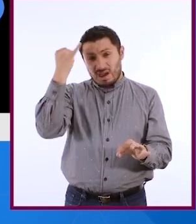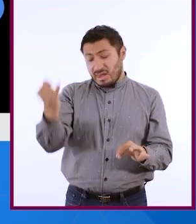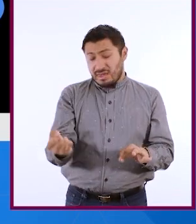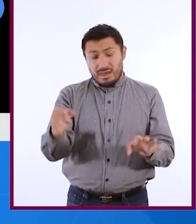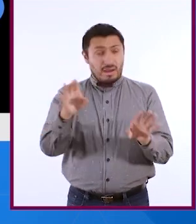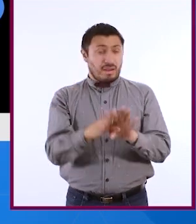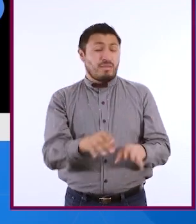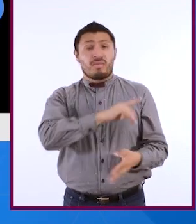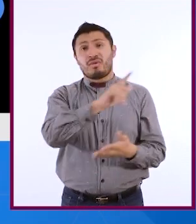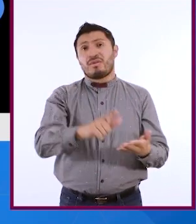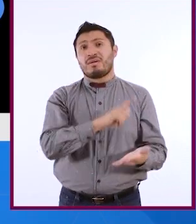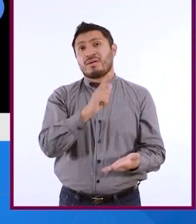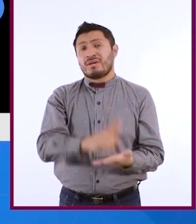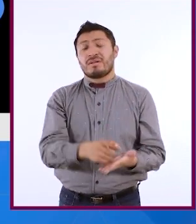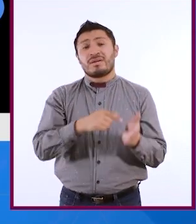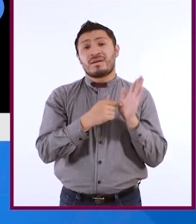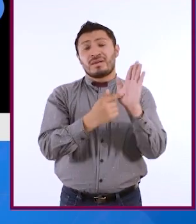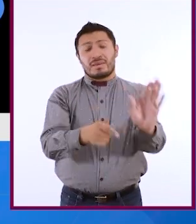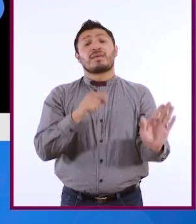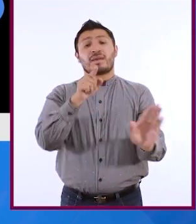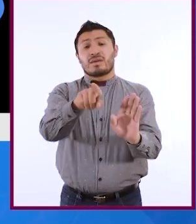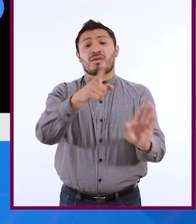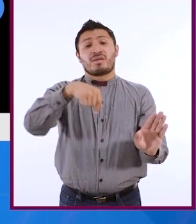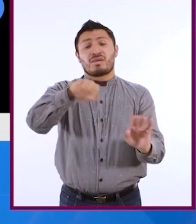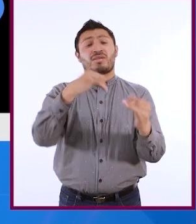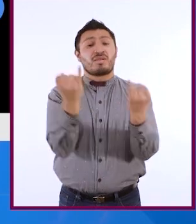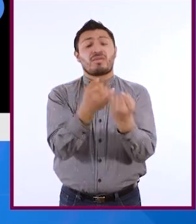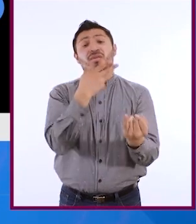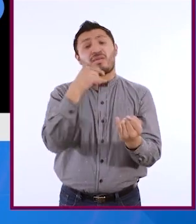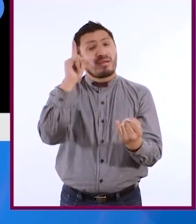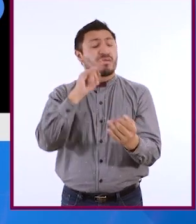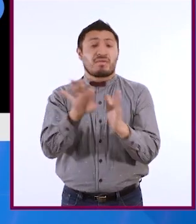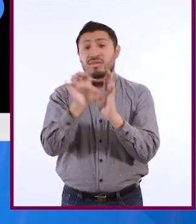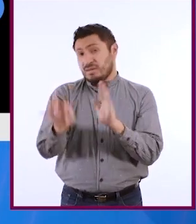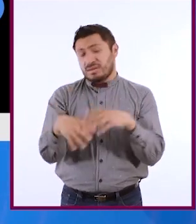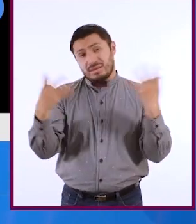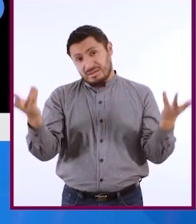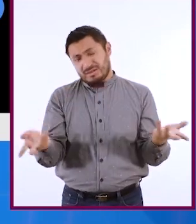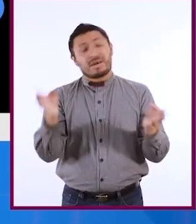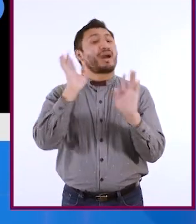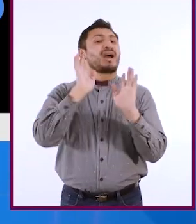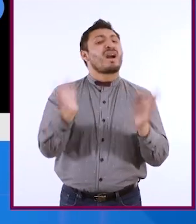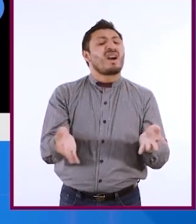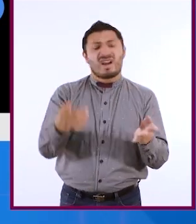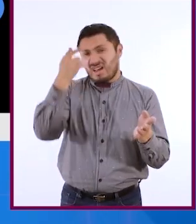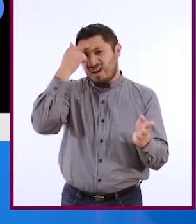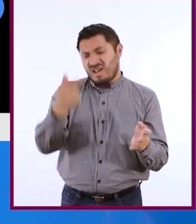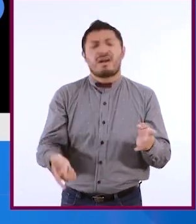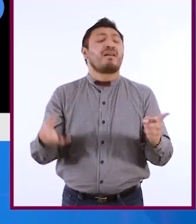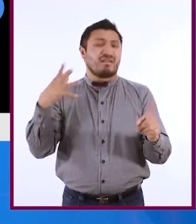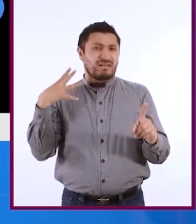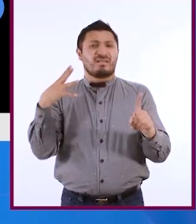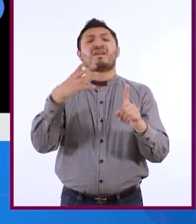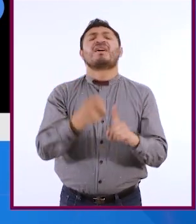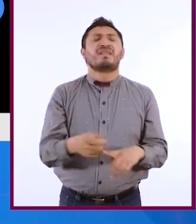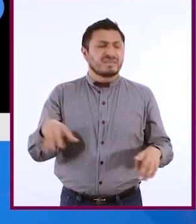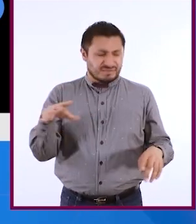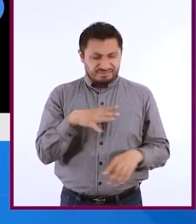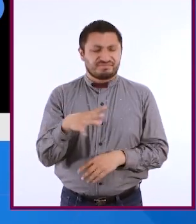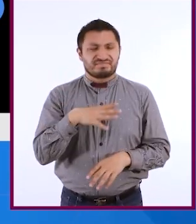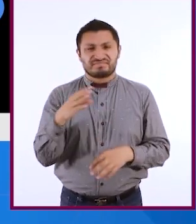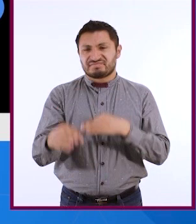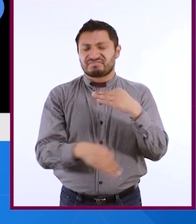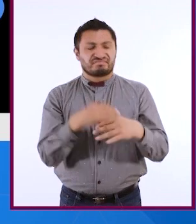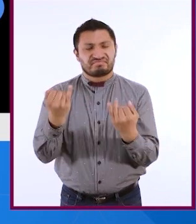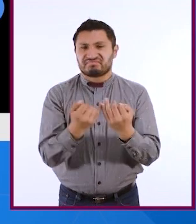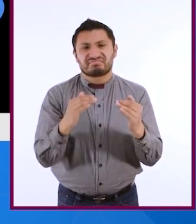de que con que la ley diga que somos iguales, hombres y mujeres, por ejemplo, ya basta para lograr tener